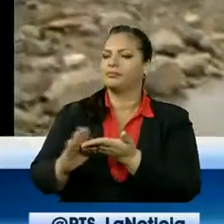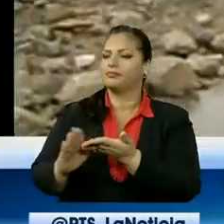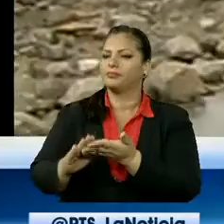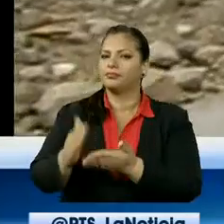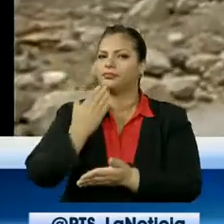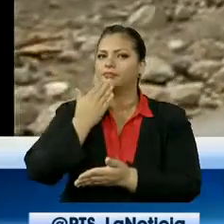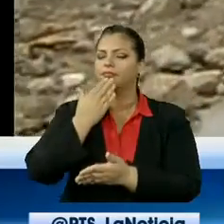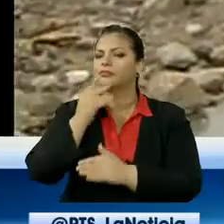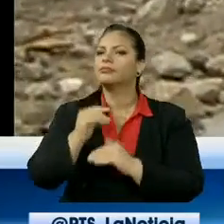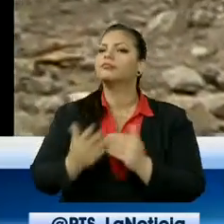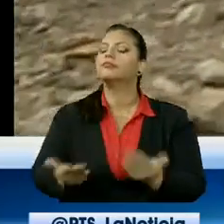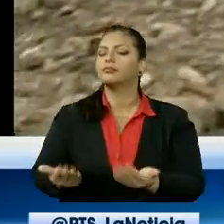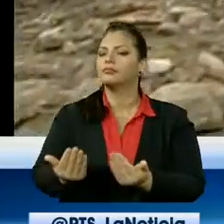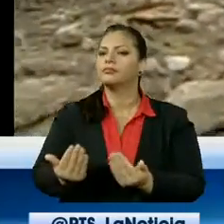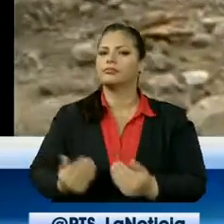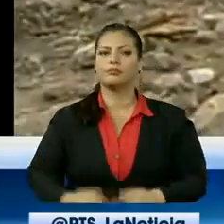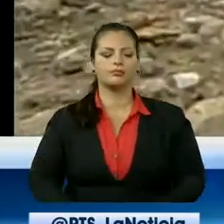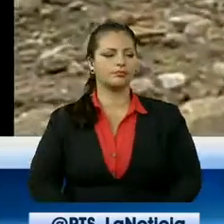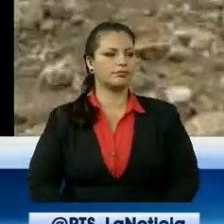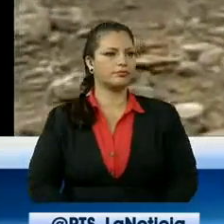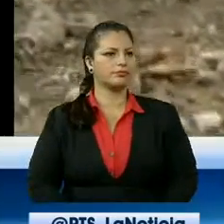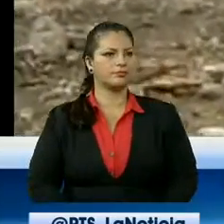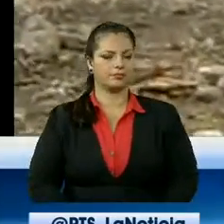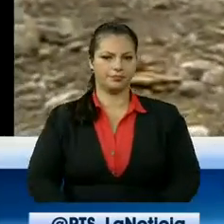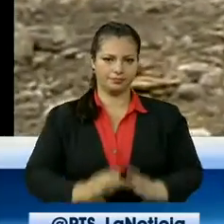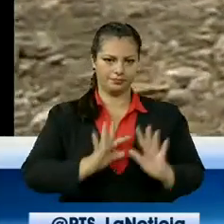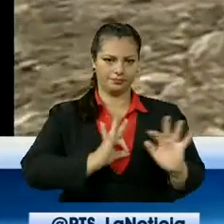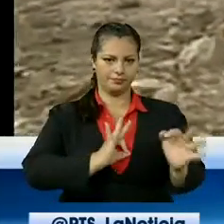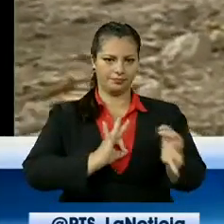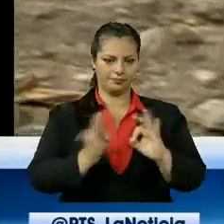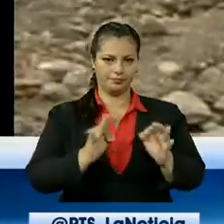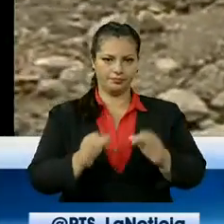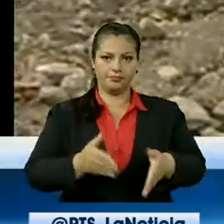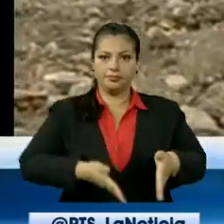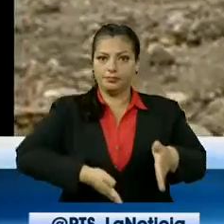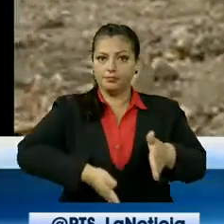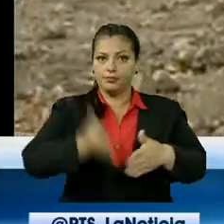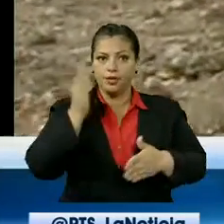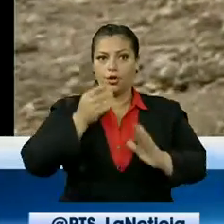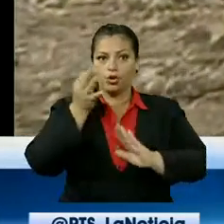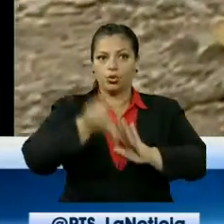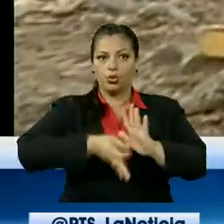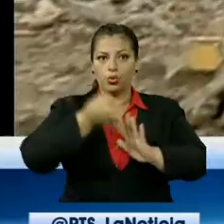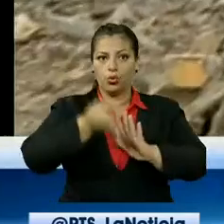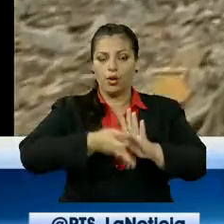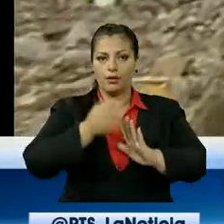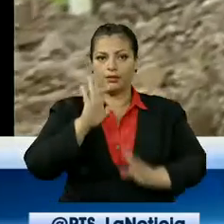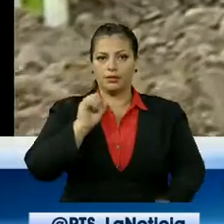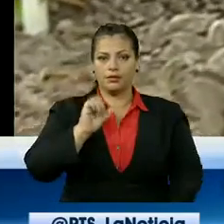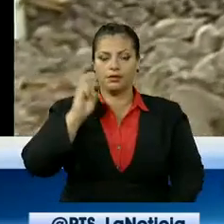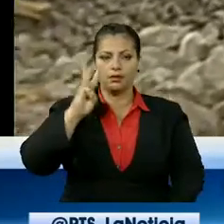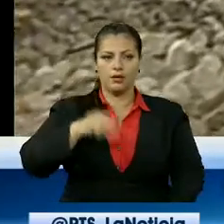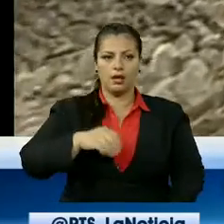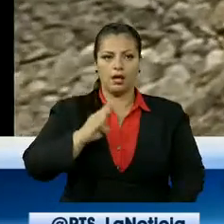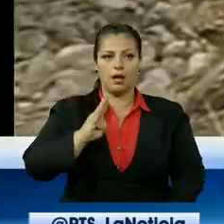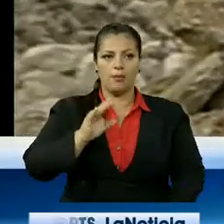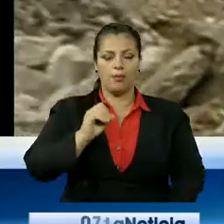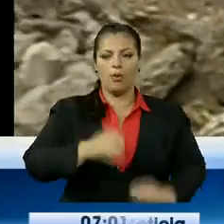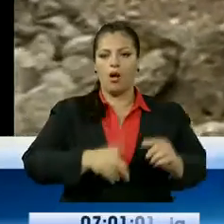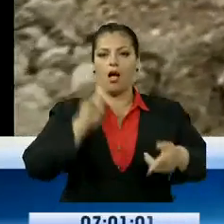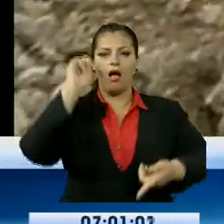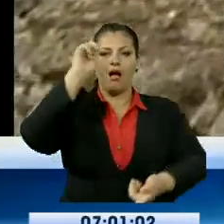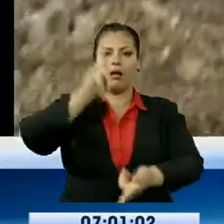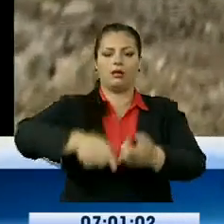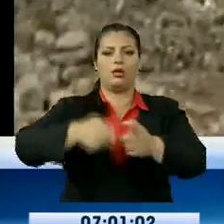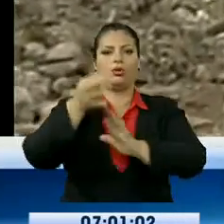Bueno, conectará la vía Durán-Tambo con la Durán-Boliche. Al llegar a esta intersección, se abrirá justamente el parterre y se instalarán